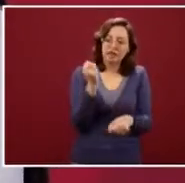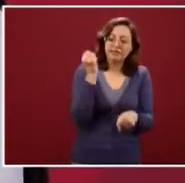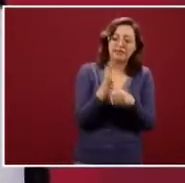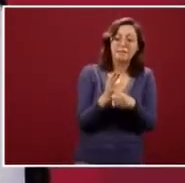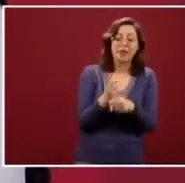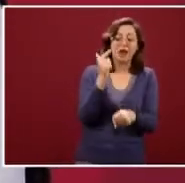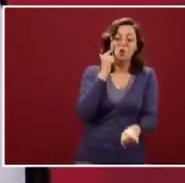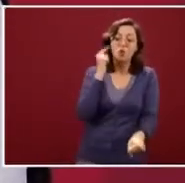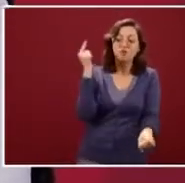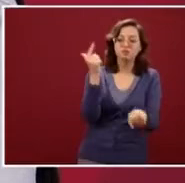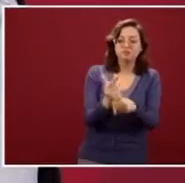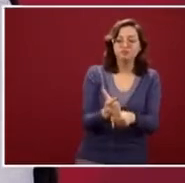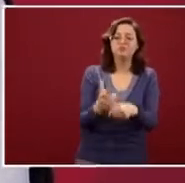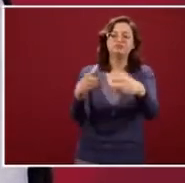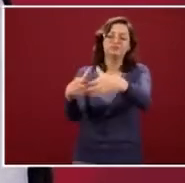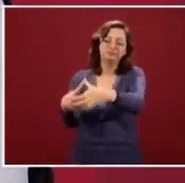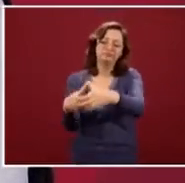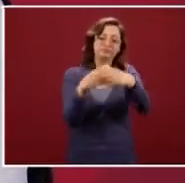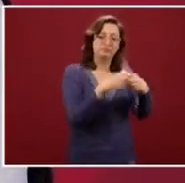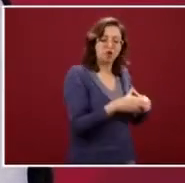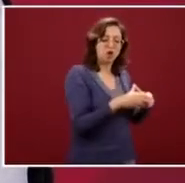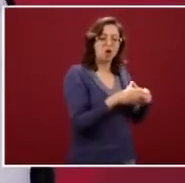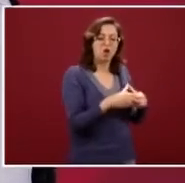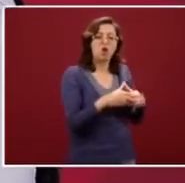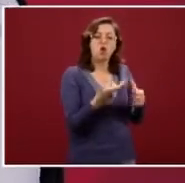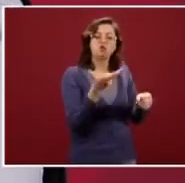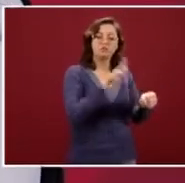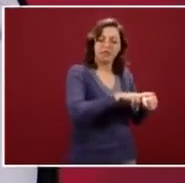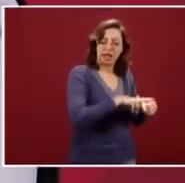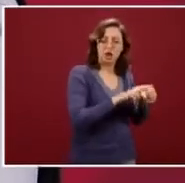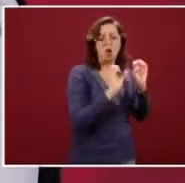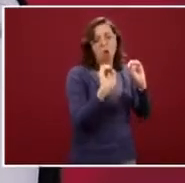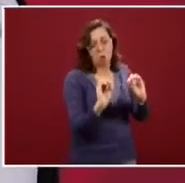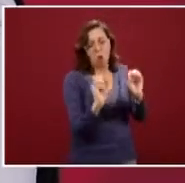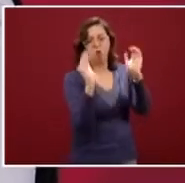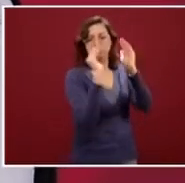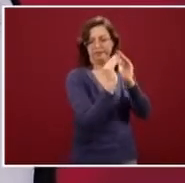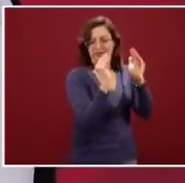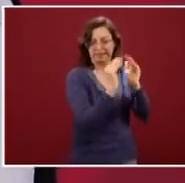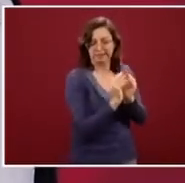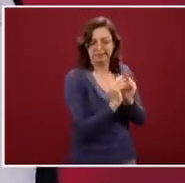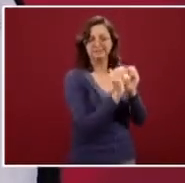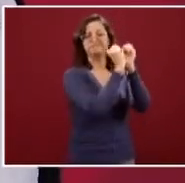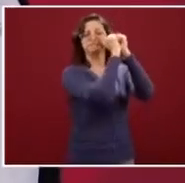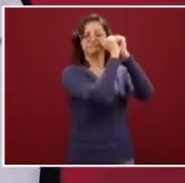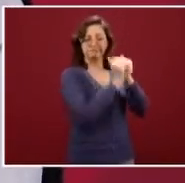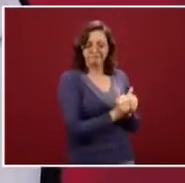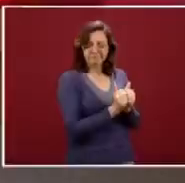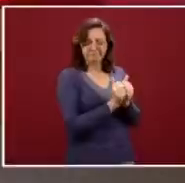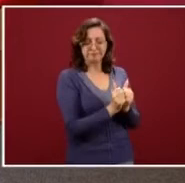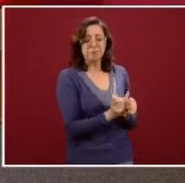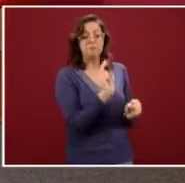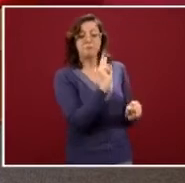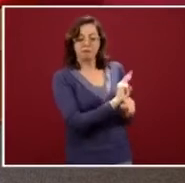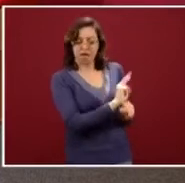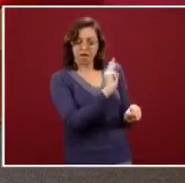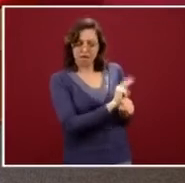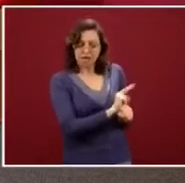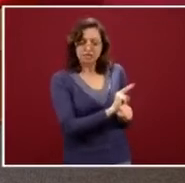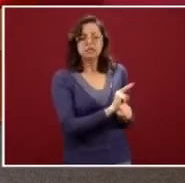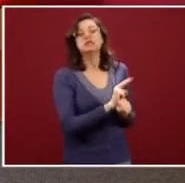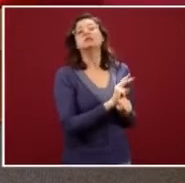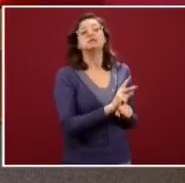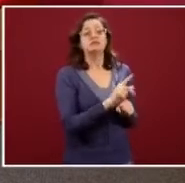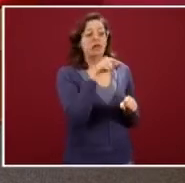en resguardo domiciliario o hospitalario al caso, identificar rápidamente sus contactos, ponerlos también en el